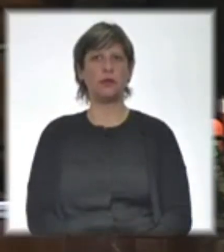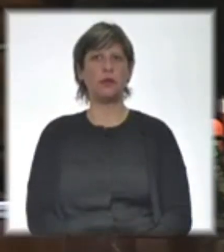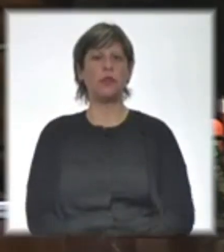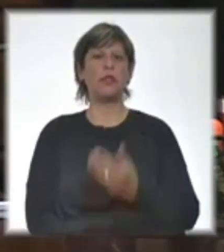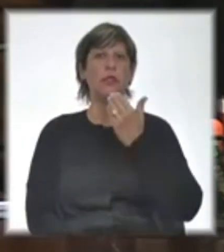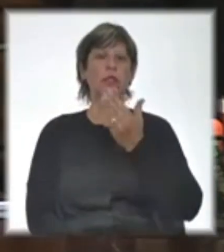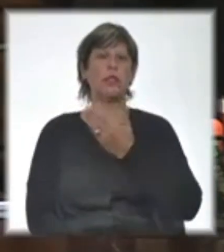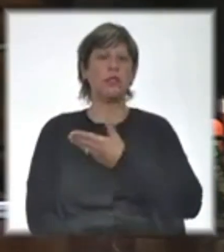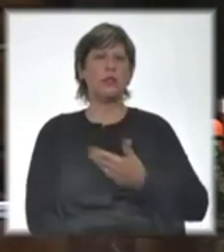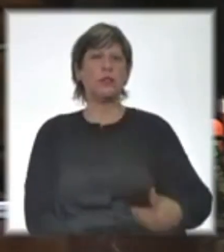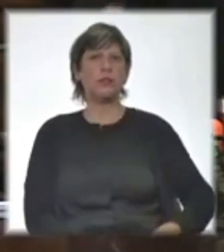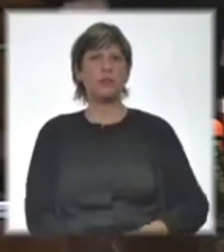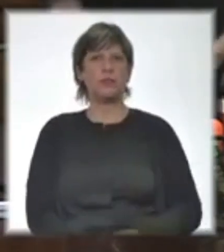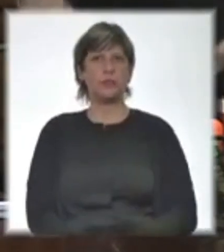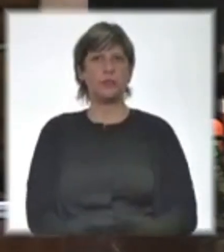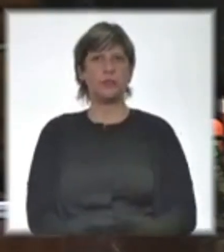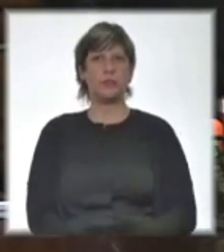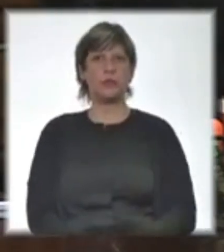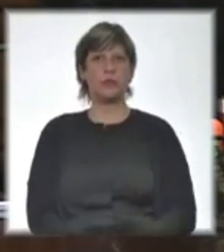Muchas gracias, señor presidente.